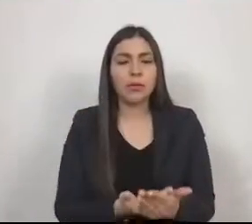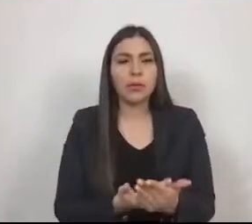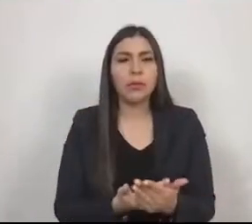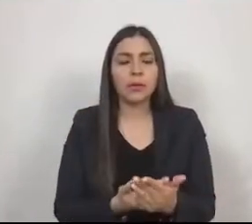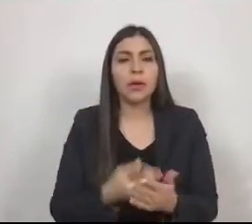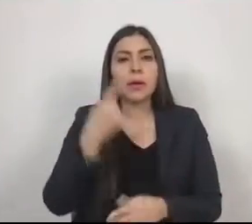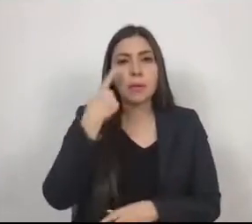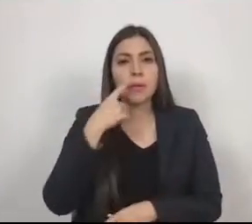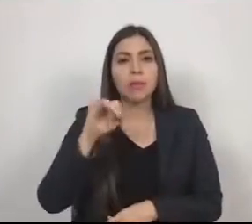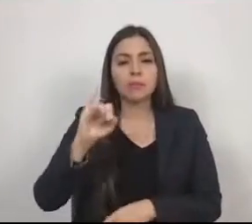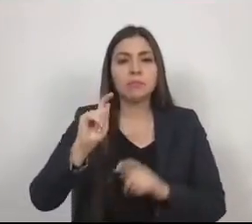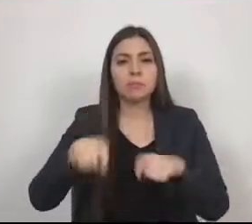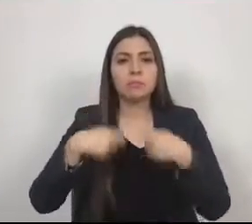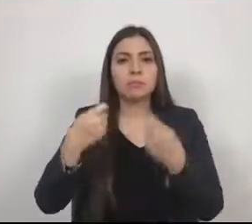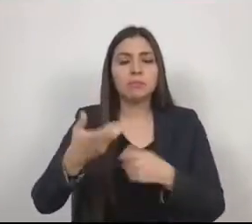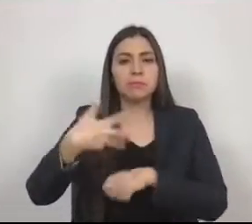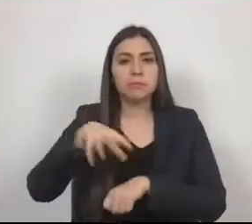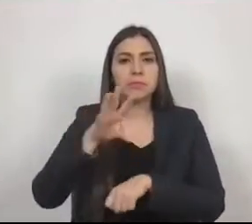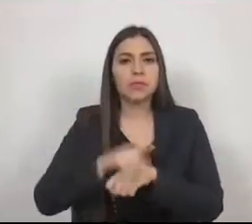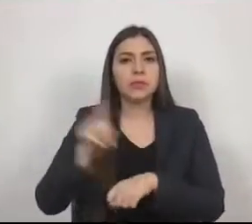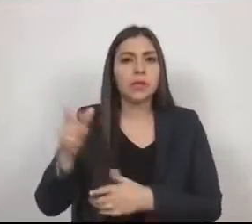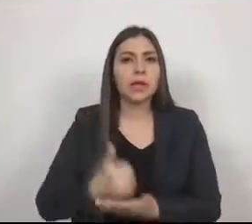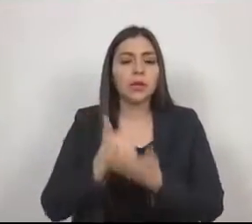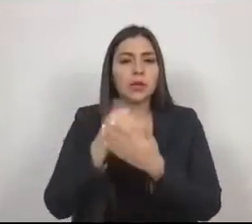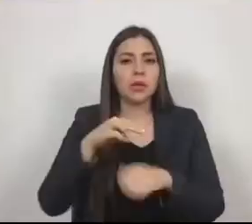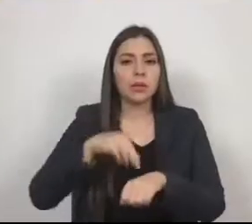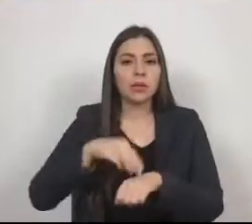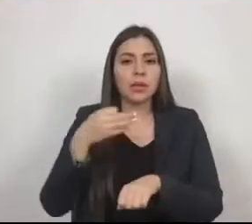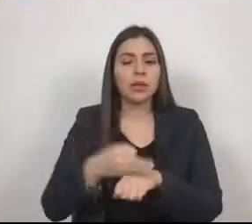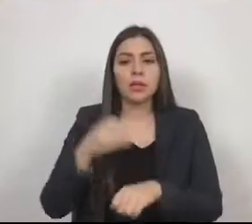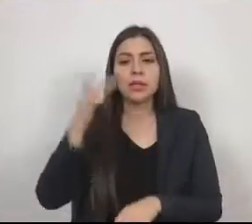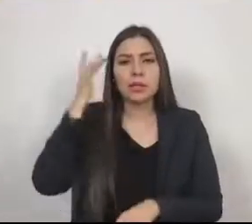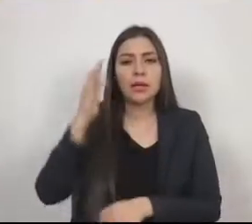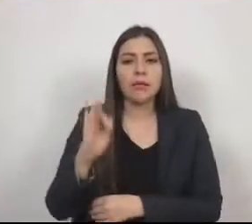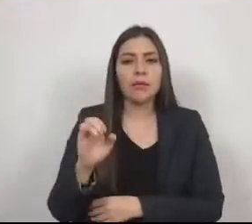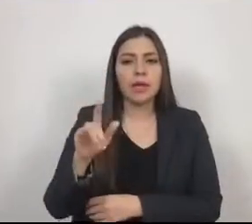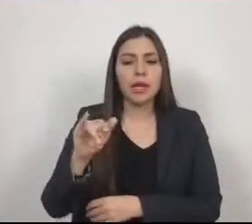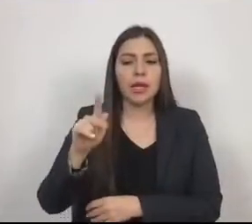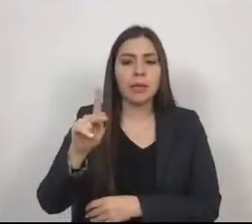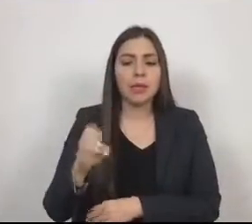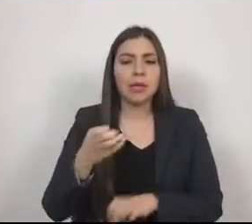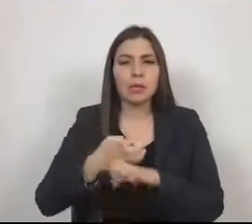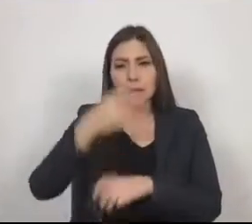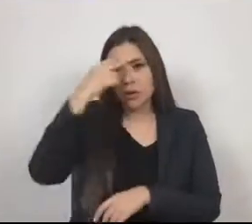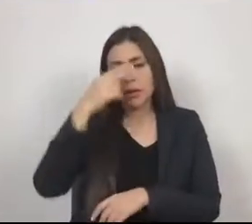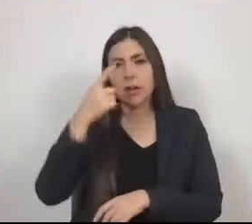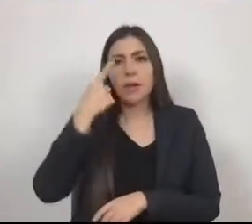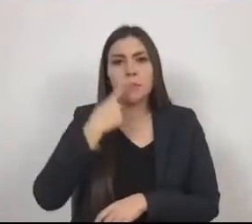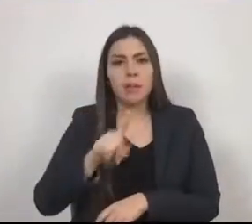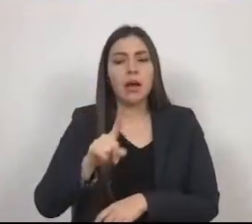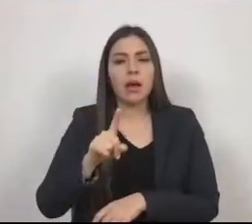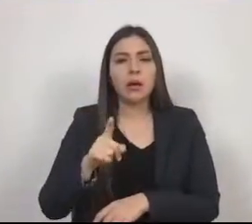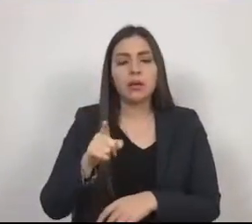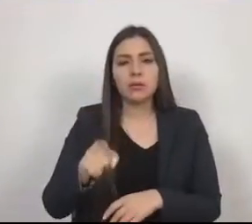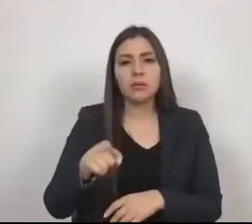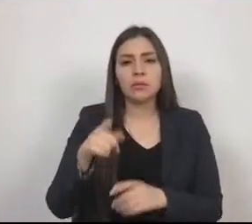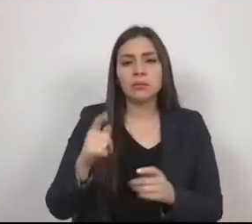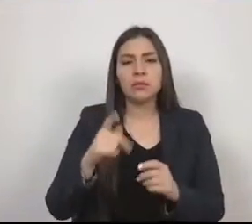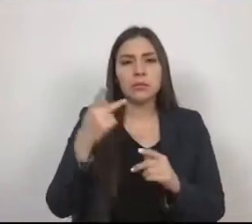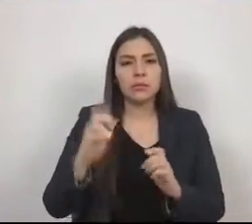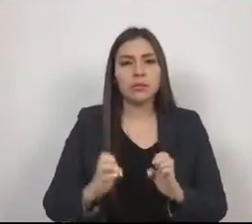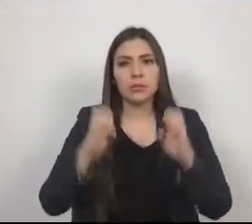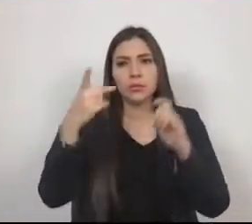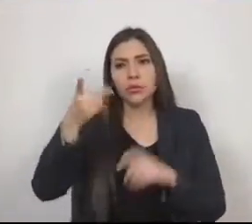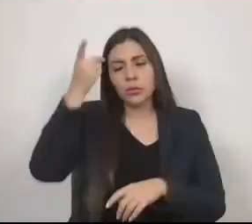que se autoriza al Honorable Ayuntamiento de San Felipe del Progreso del Estado de México a desincorporar y transmitir el dominio de un inmueble de